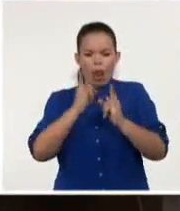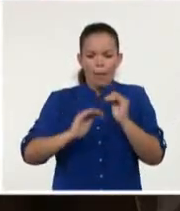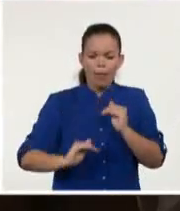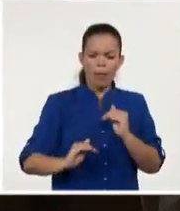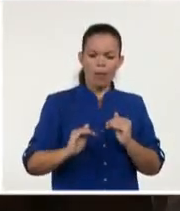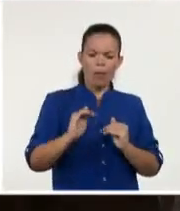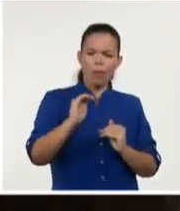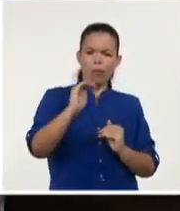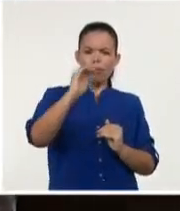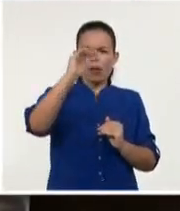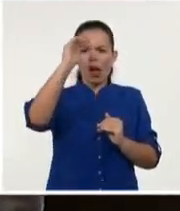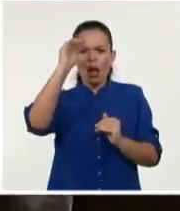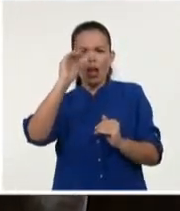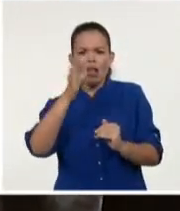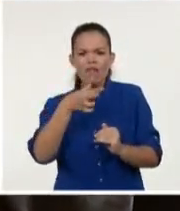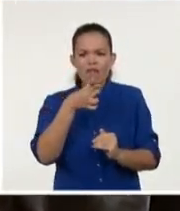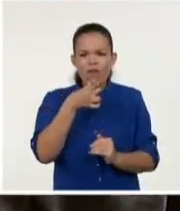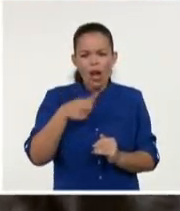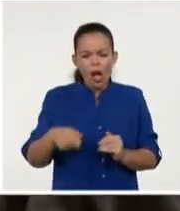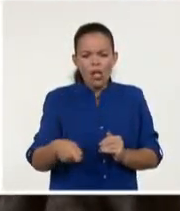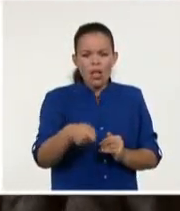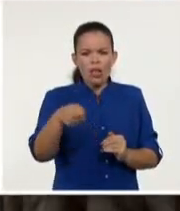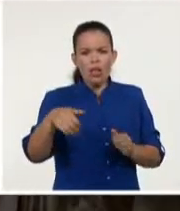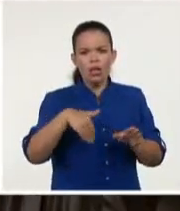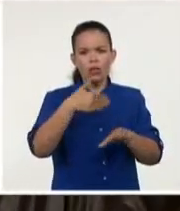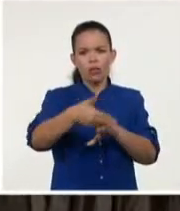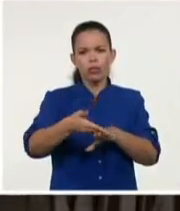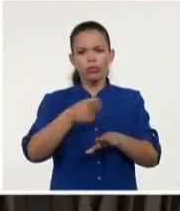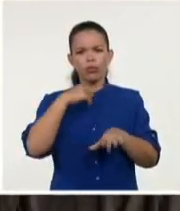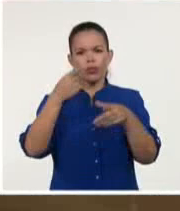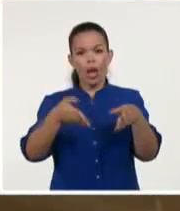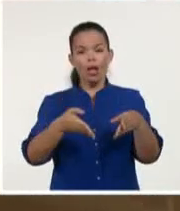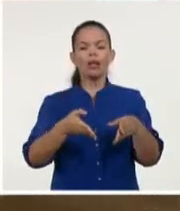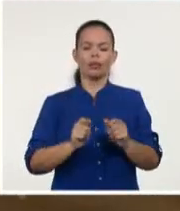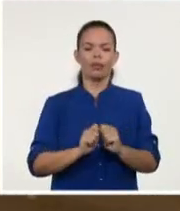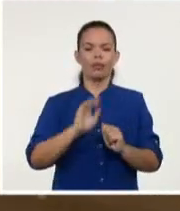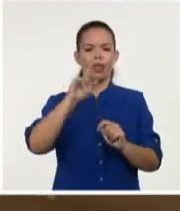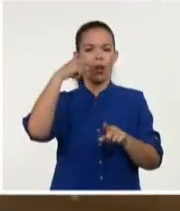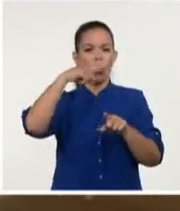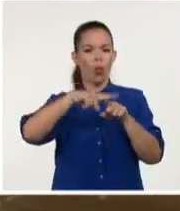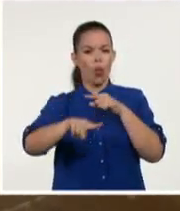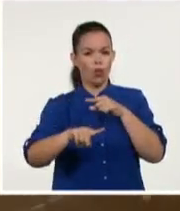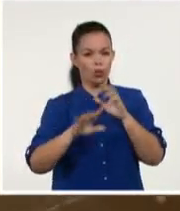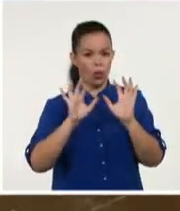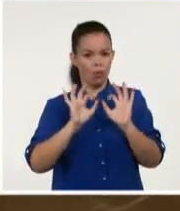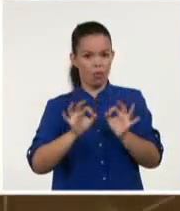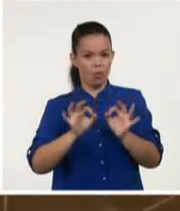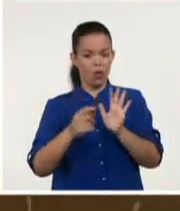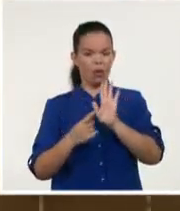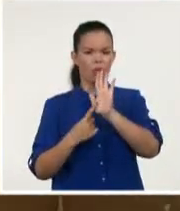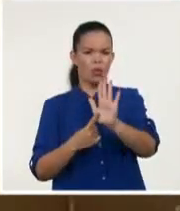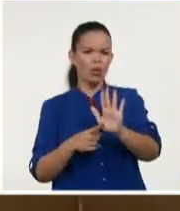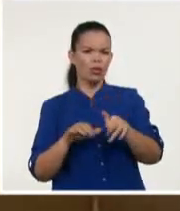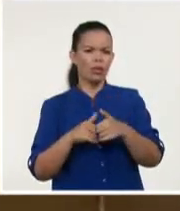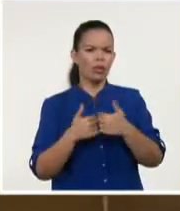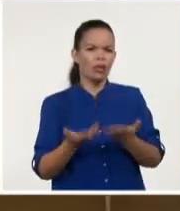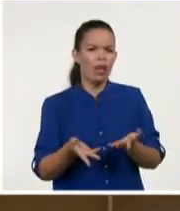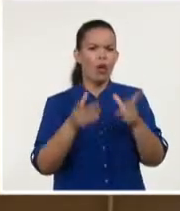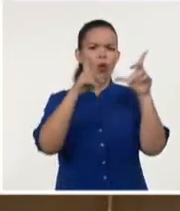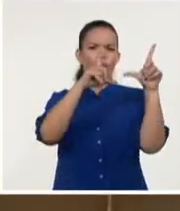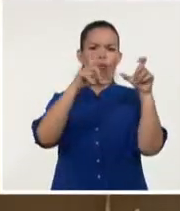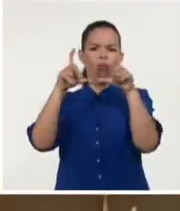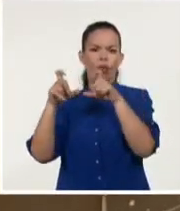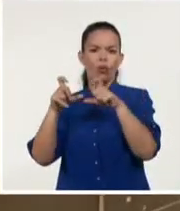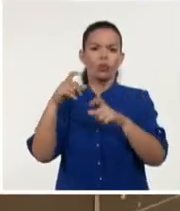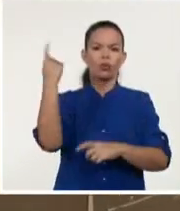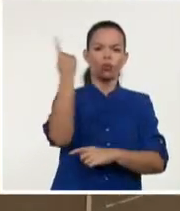de pandemia. La tercera, que le dio título a la muestra presentada en la pared negra de la Fábrica de Arte, mezcla la gráfica, la fotografía y la